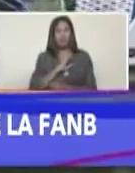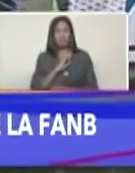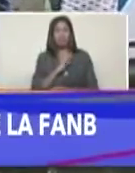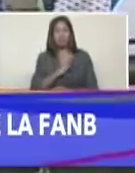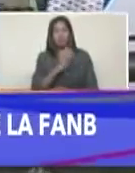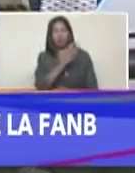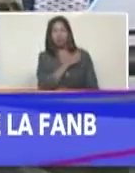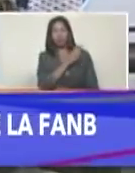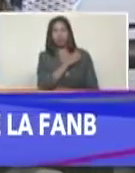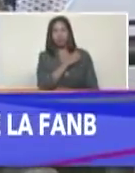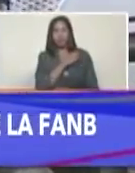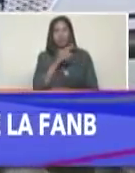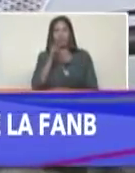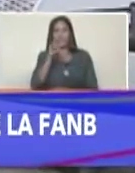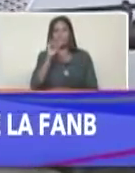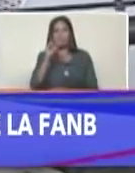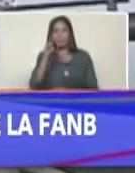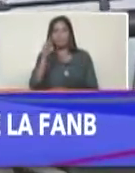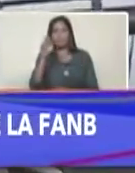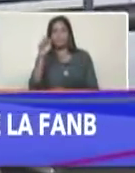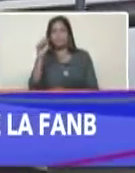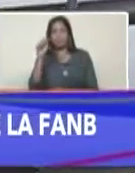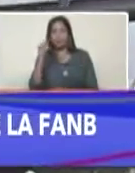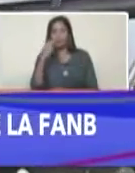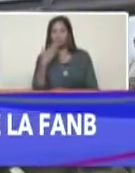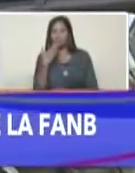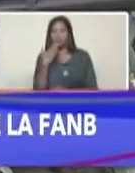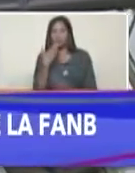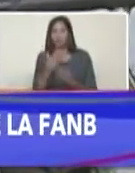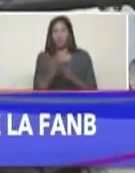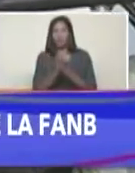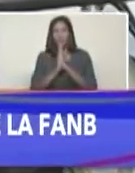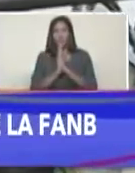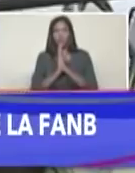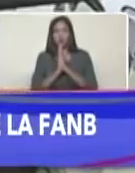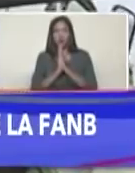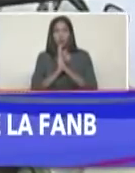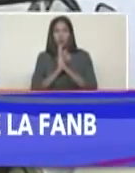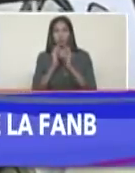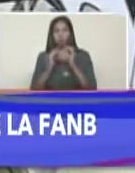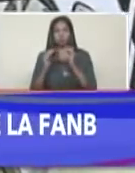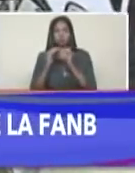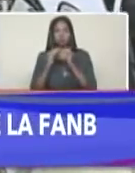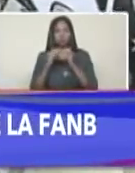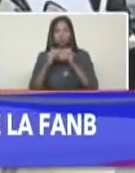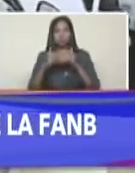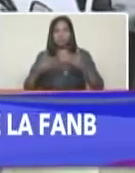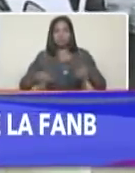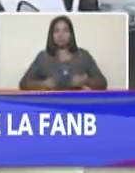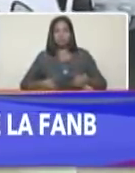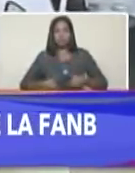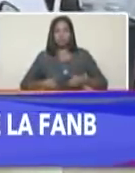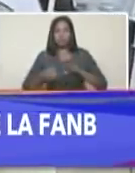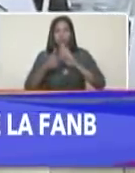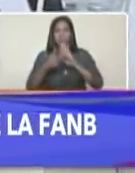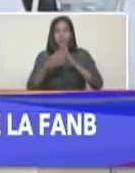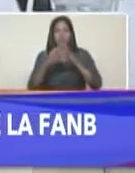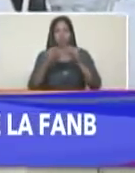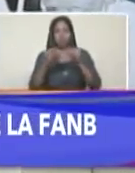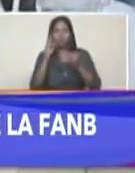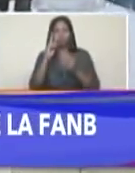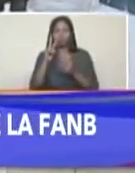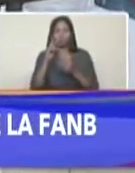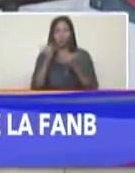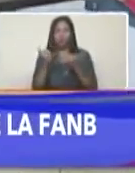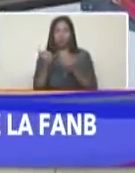Vivas. Es bueno, yo le pido a los camarógrafos el máximo esfuerzo para poder mostrar la maravilla que estamos